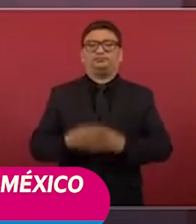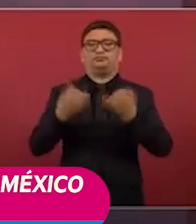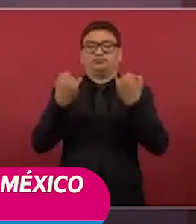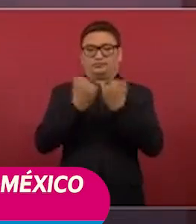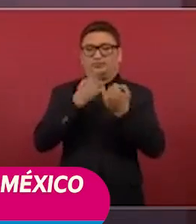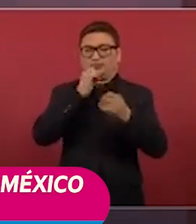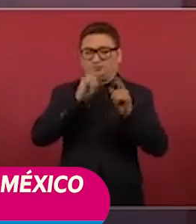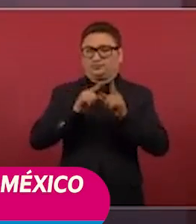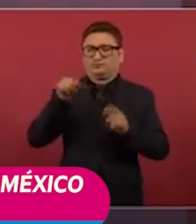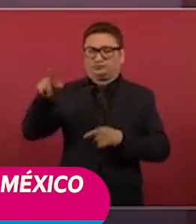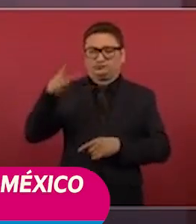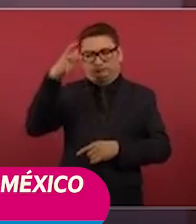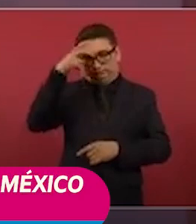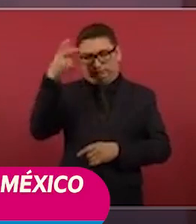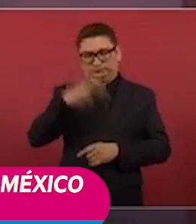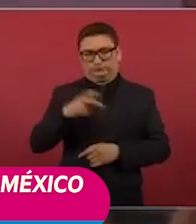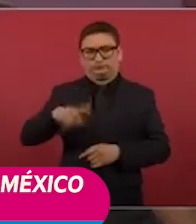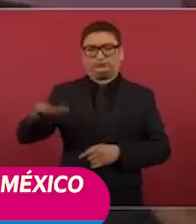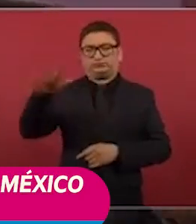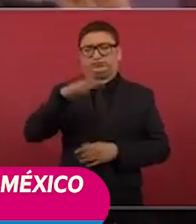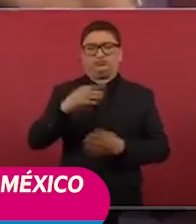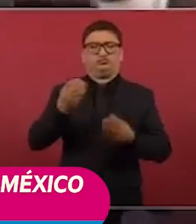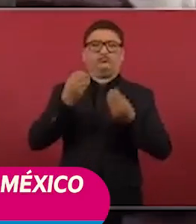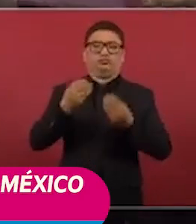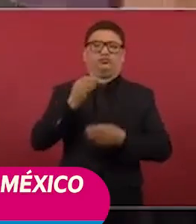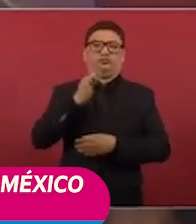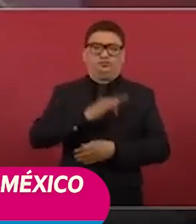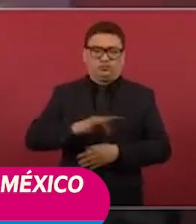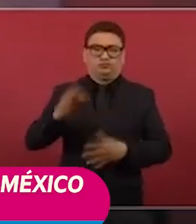Hidalgo, que tiene mucho potencial,